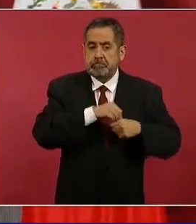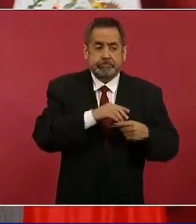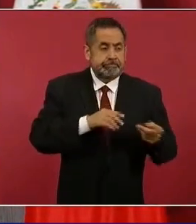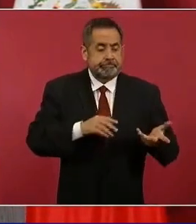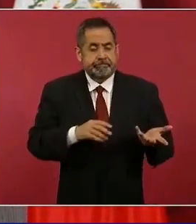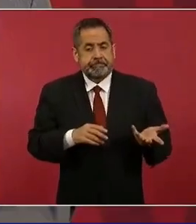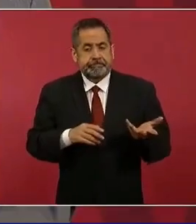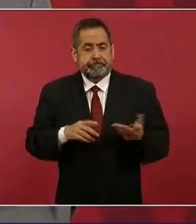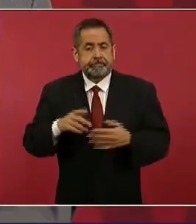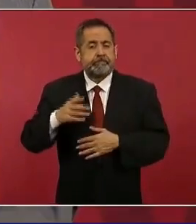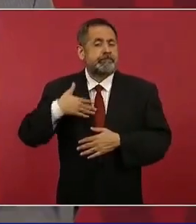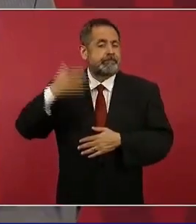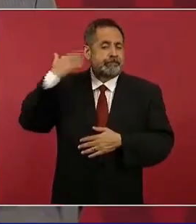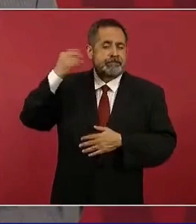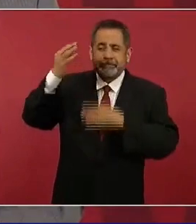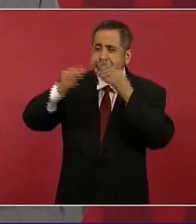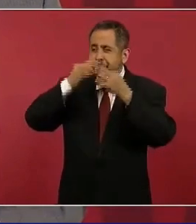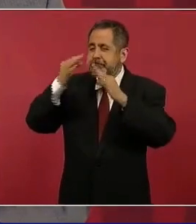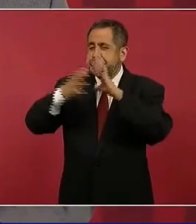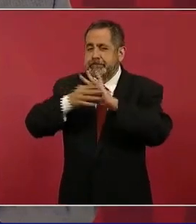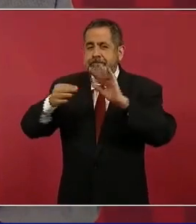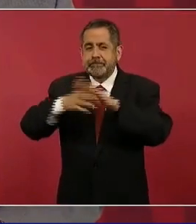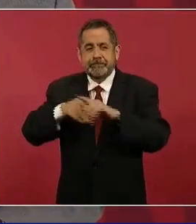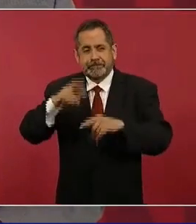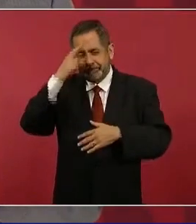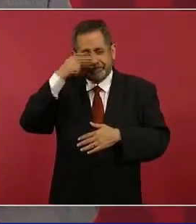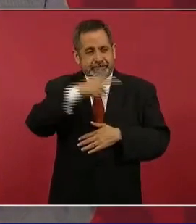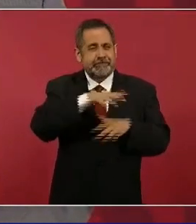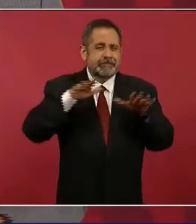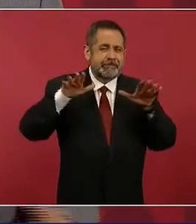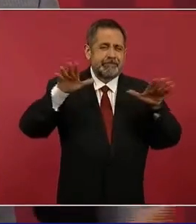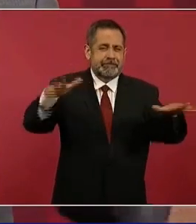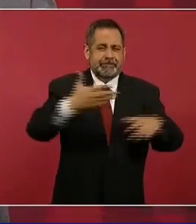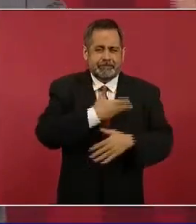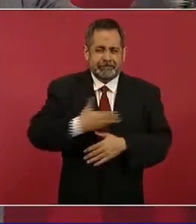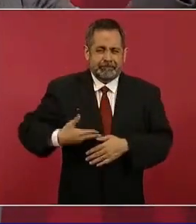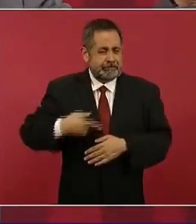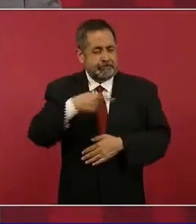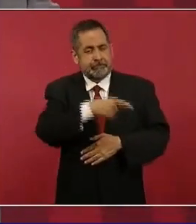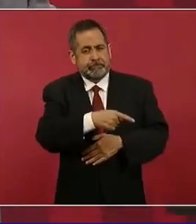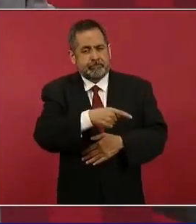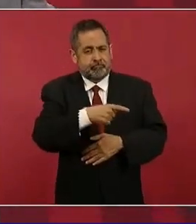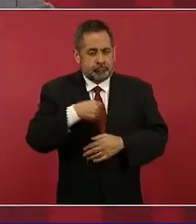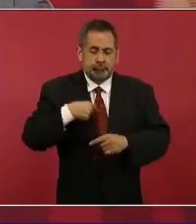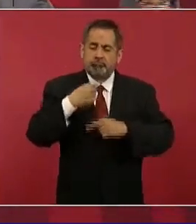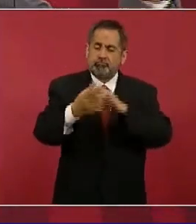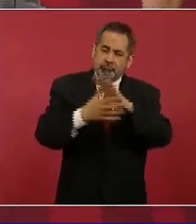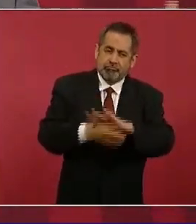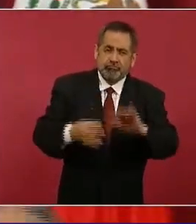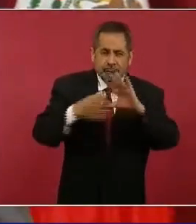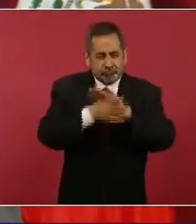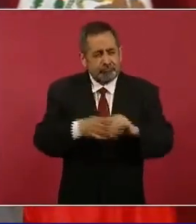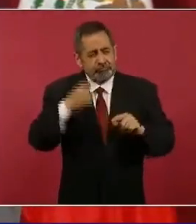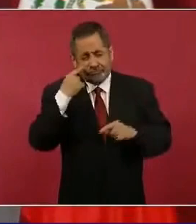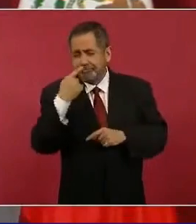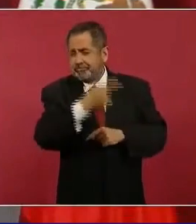Cuando estábamos en campaña, que hablábamos del avión presidencial, y lo explicaba yo y lo describía,